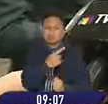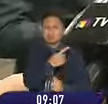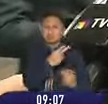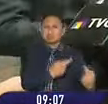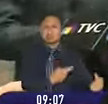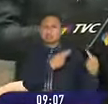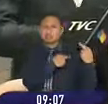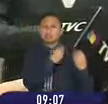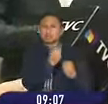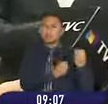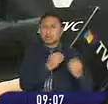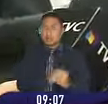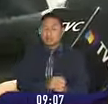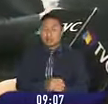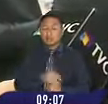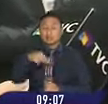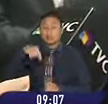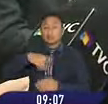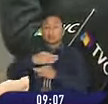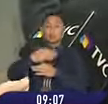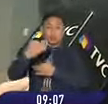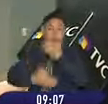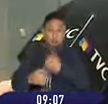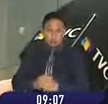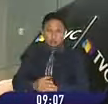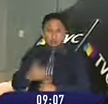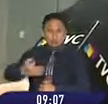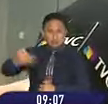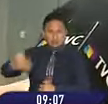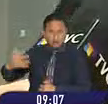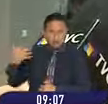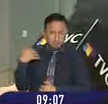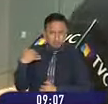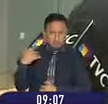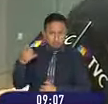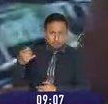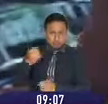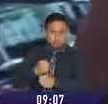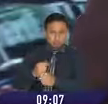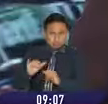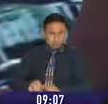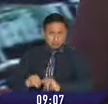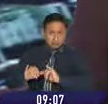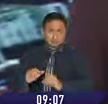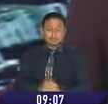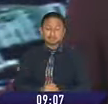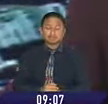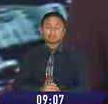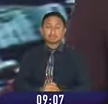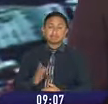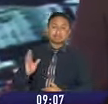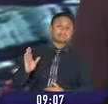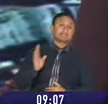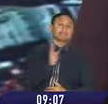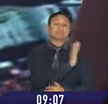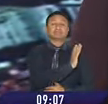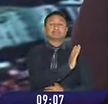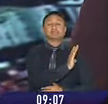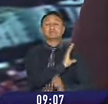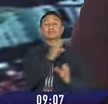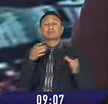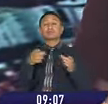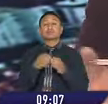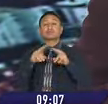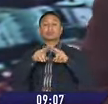Para garantizar lo que requiere la función judicial para cumplir su trabajo. Bueno, la Comisión de Fiscalización de la Asamblea